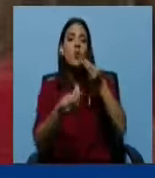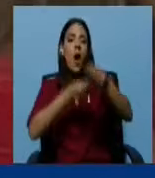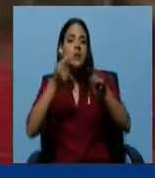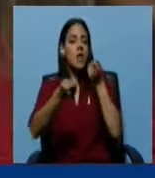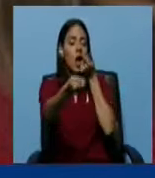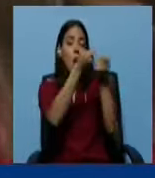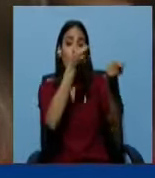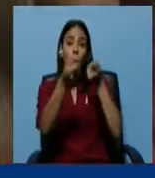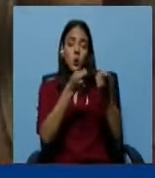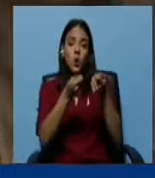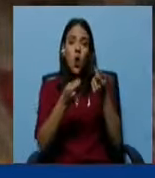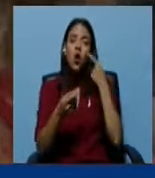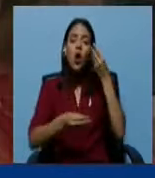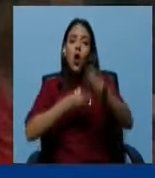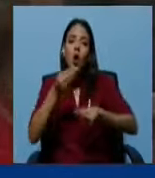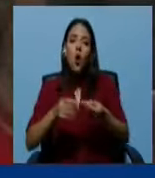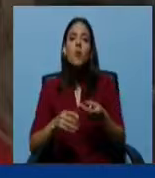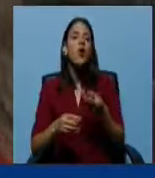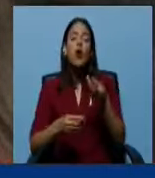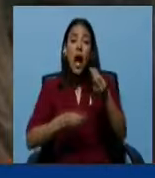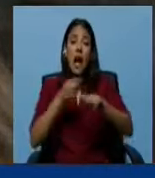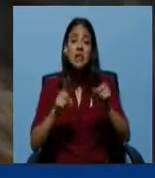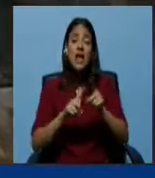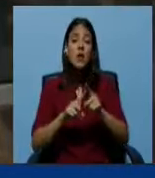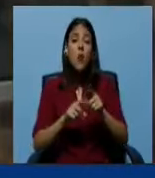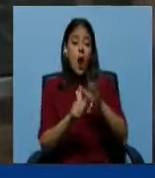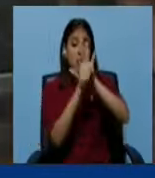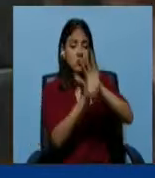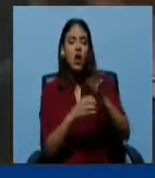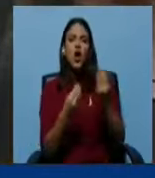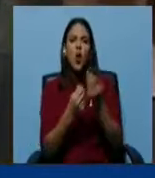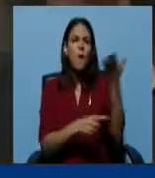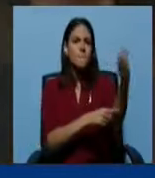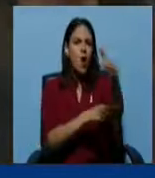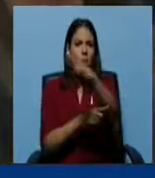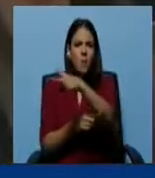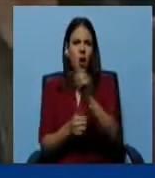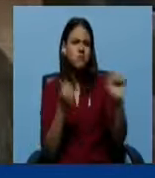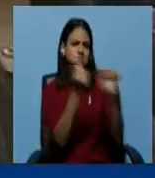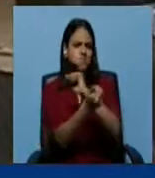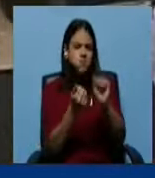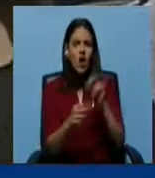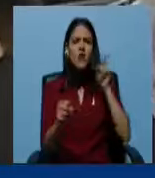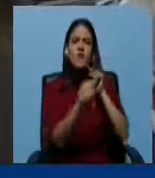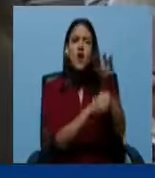¿A través de qué? Del genocidio, de la fuerza, del exterminio.